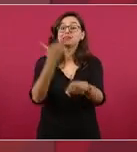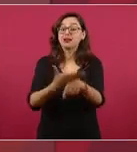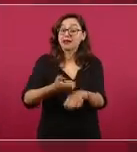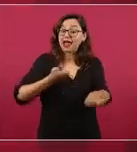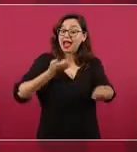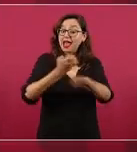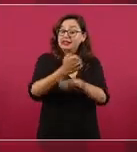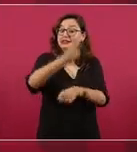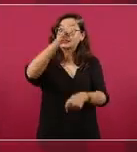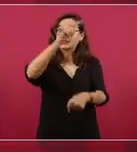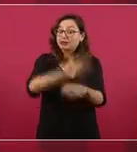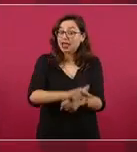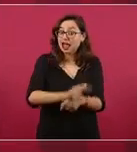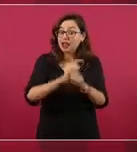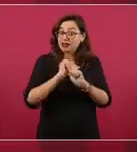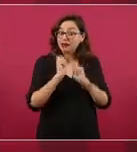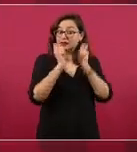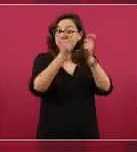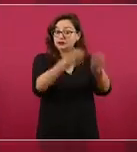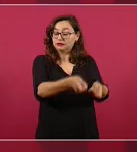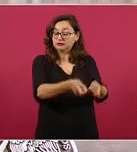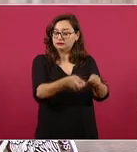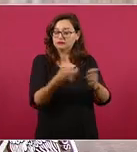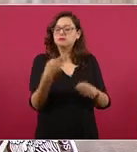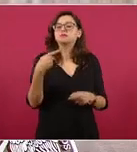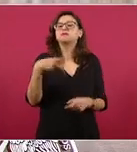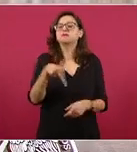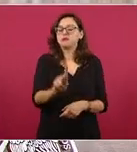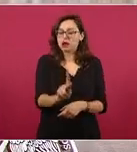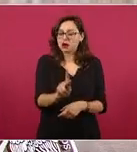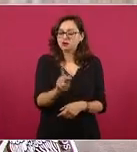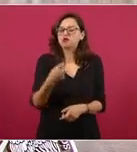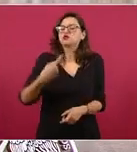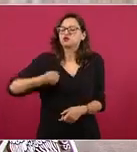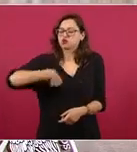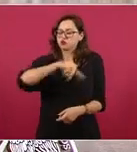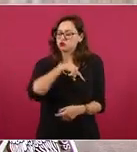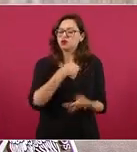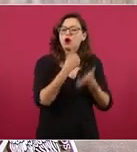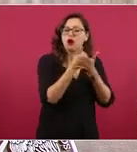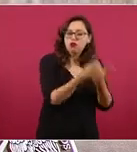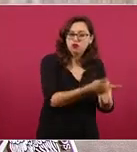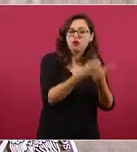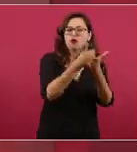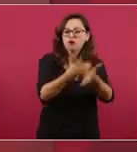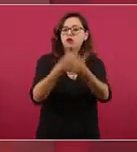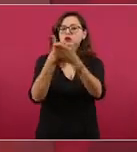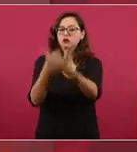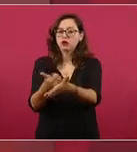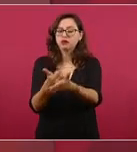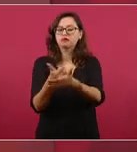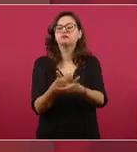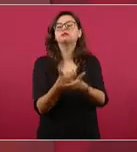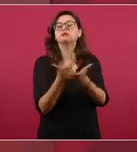tenemos una reducción del 5%, lo más difícil que encontramos.